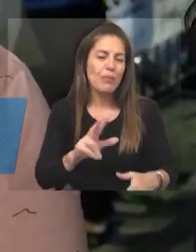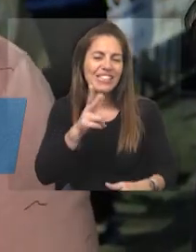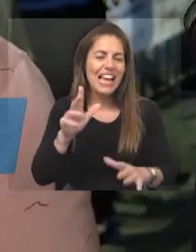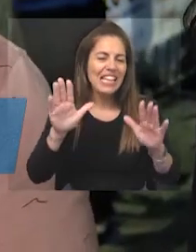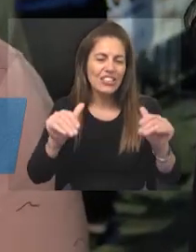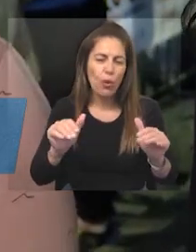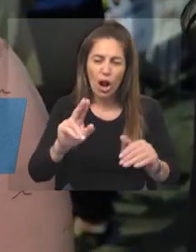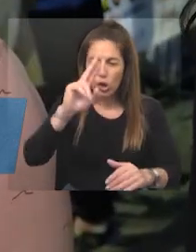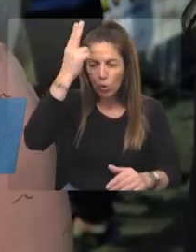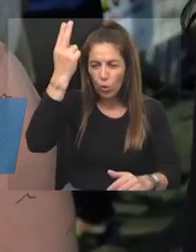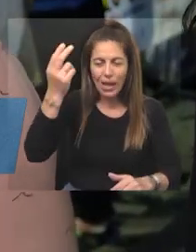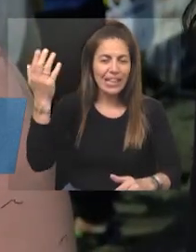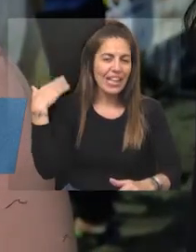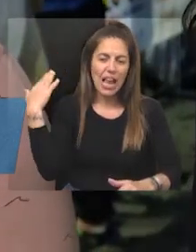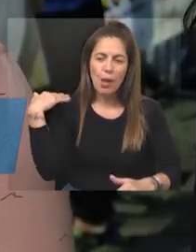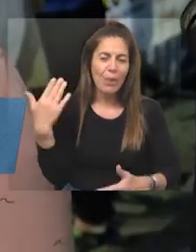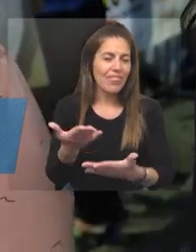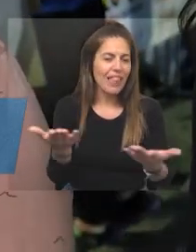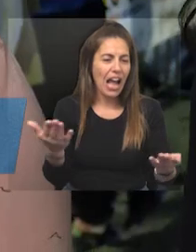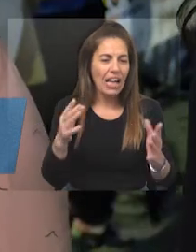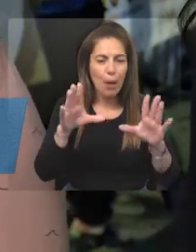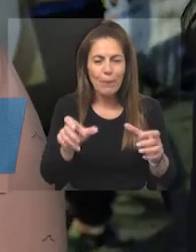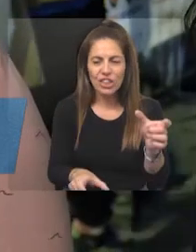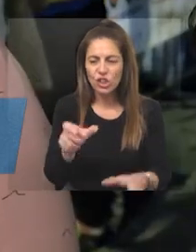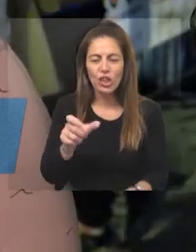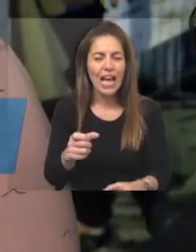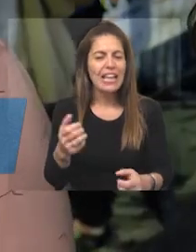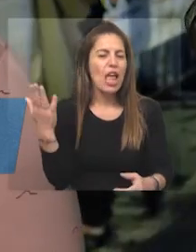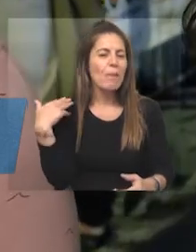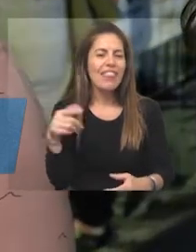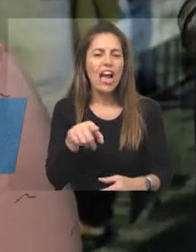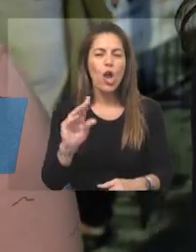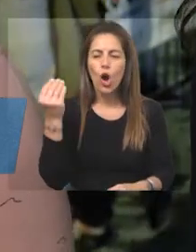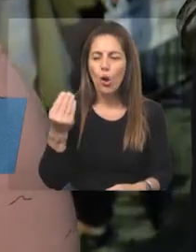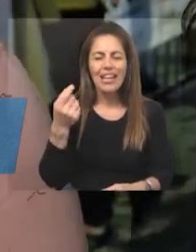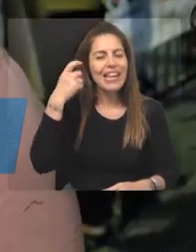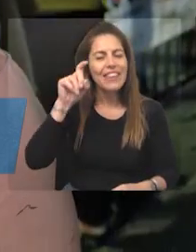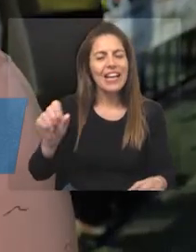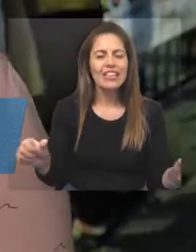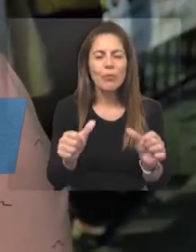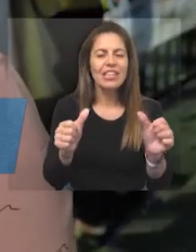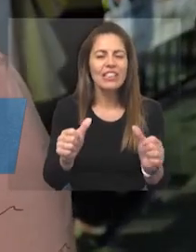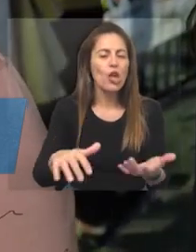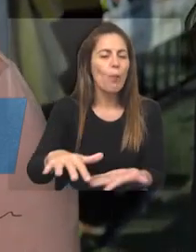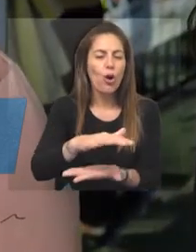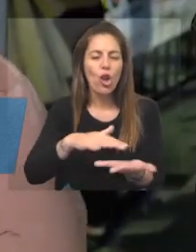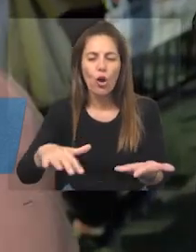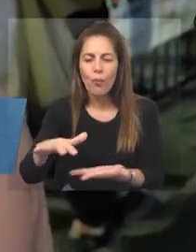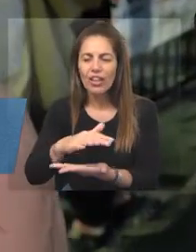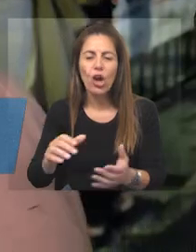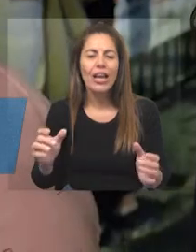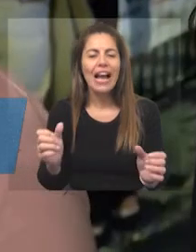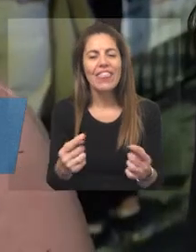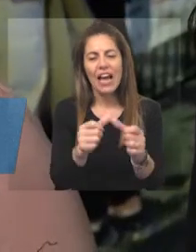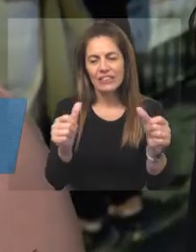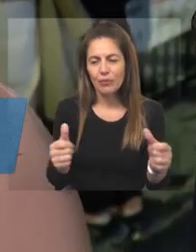ch al Uruguay que le da la espalda a su gente y sobre todo que le ha dado la espalda a los jóvenes y esa es un poco la idea que estamos llevando por los barrios en cada Barriada en cada actividad